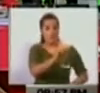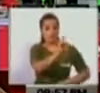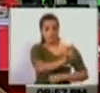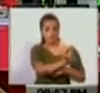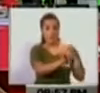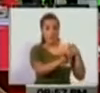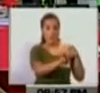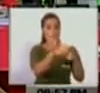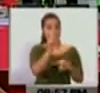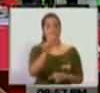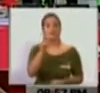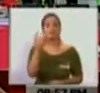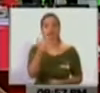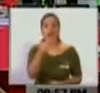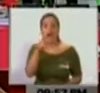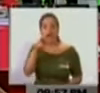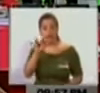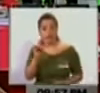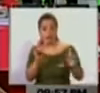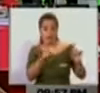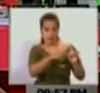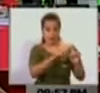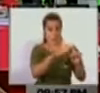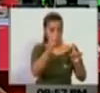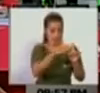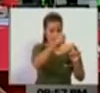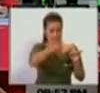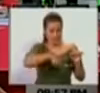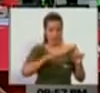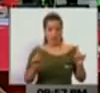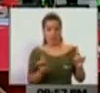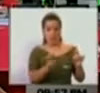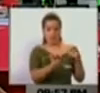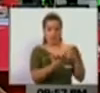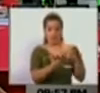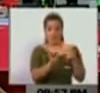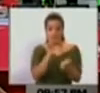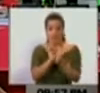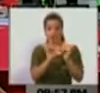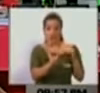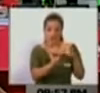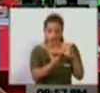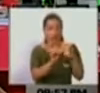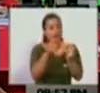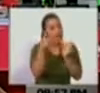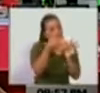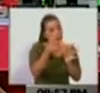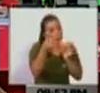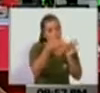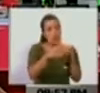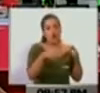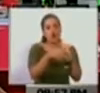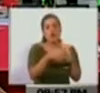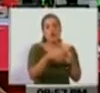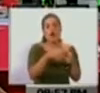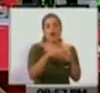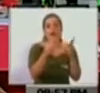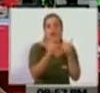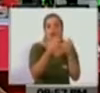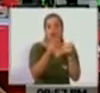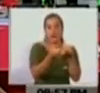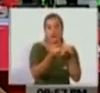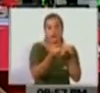asesor de la Comisión de Contraloría. Y él se encargaba de extorsionar